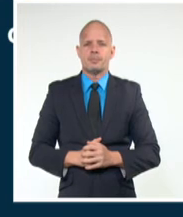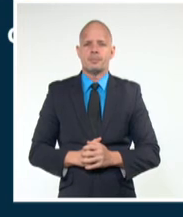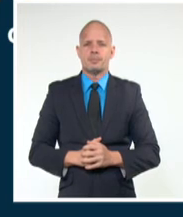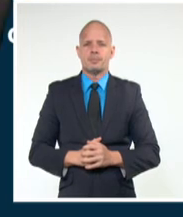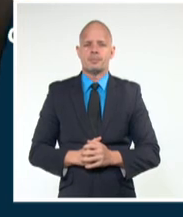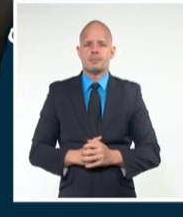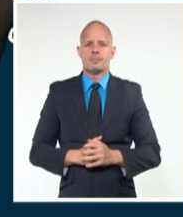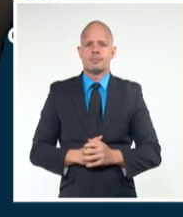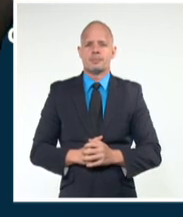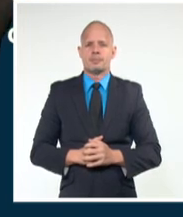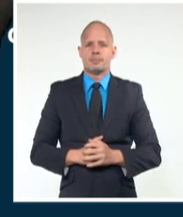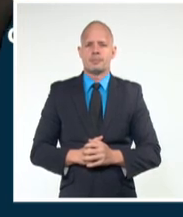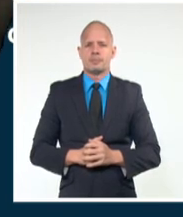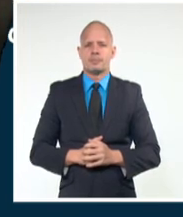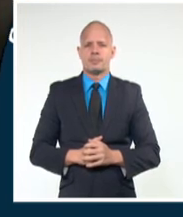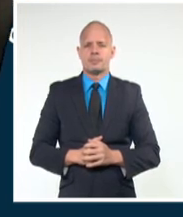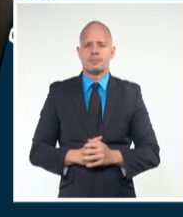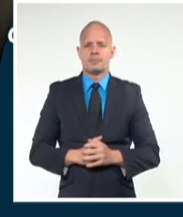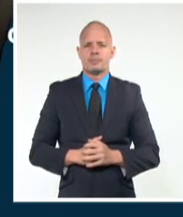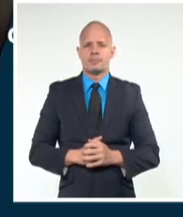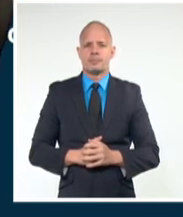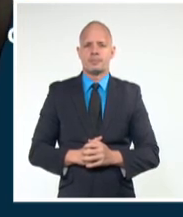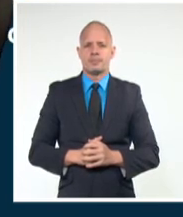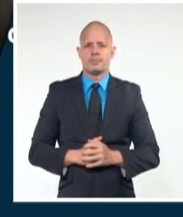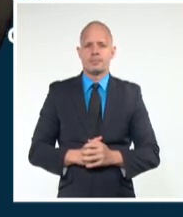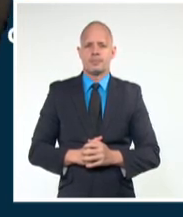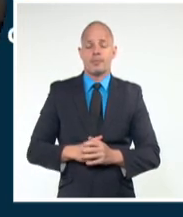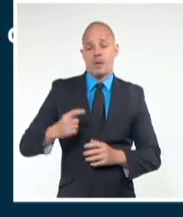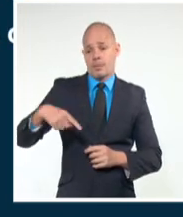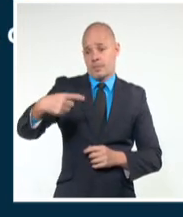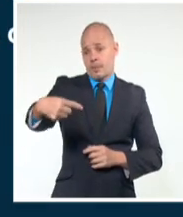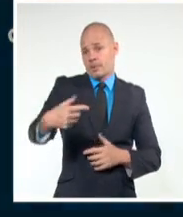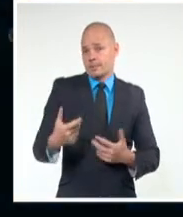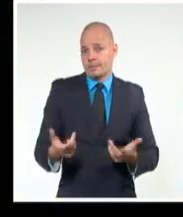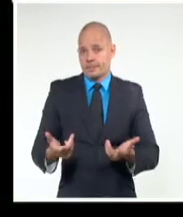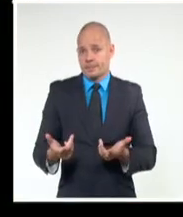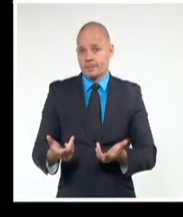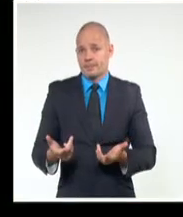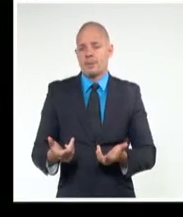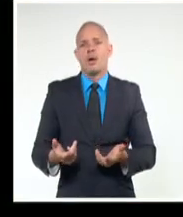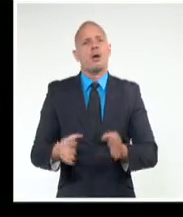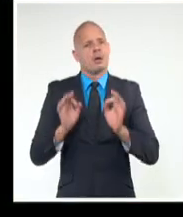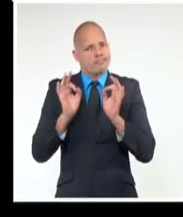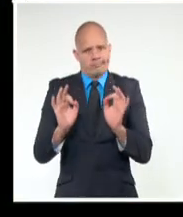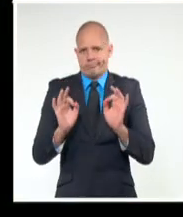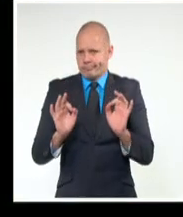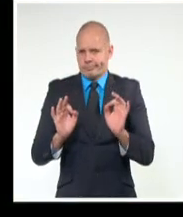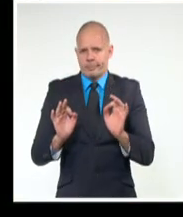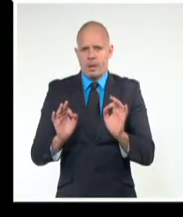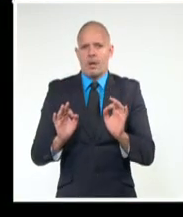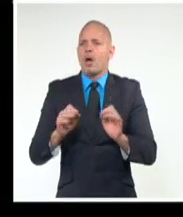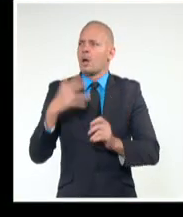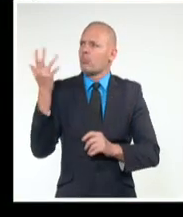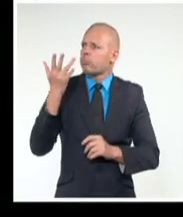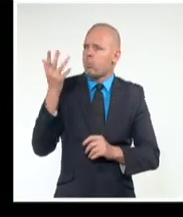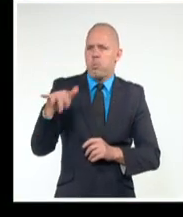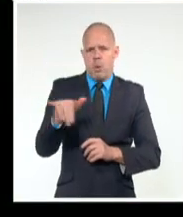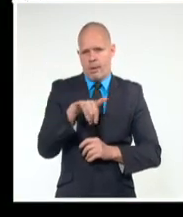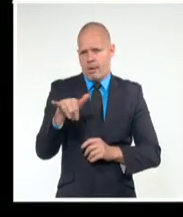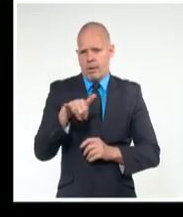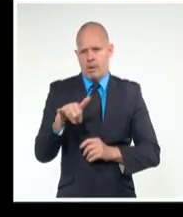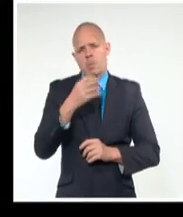mar tranquila en el resto de la costa sur. Para los próximos 3 días se pronostica poca variación en las condiciones del tiempo, solo